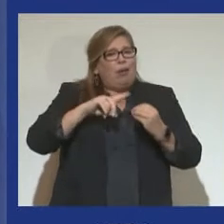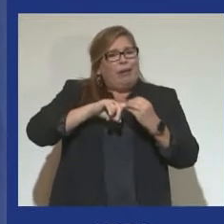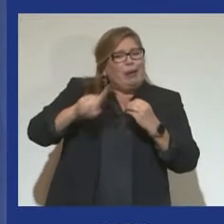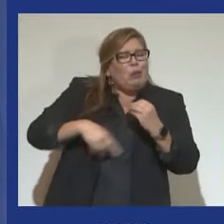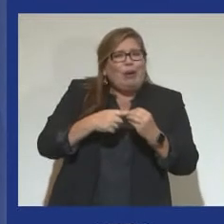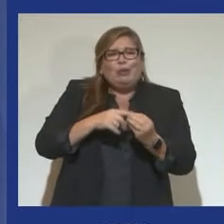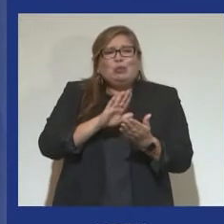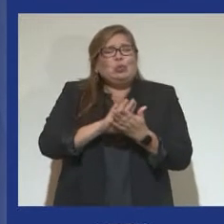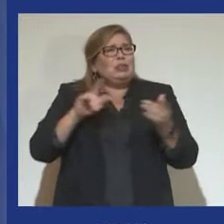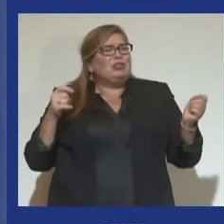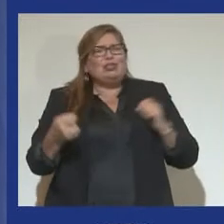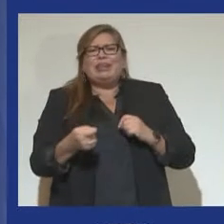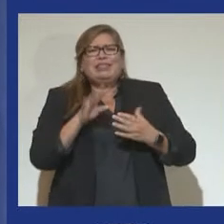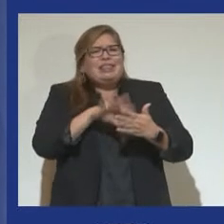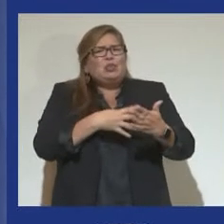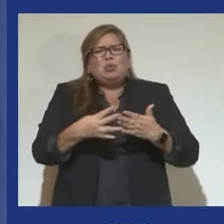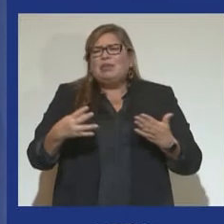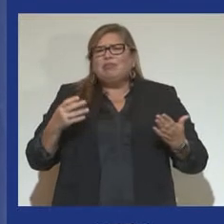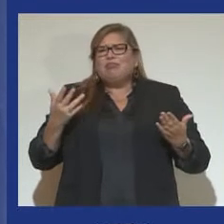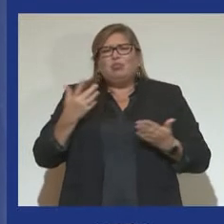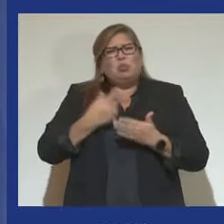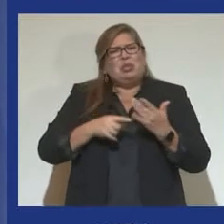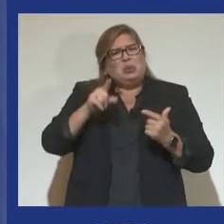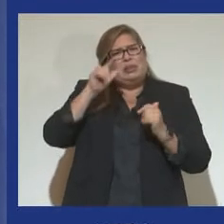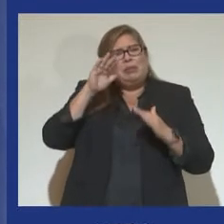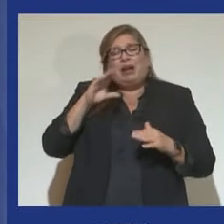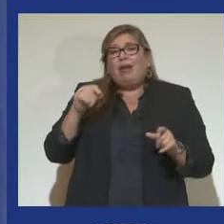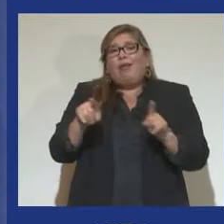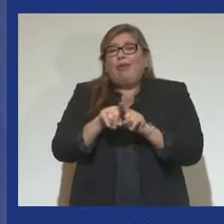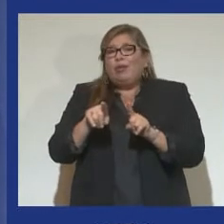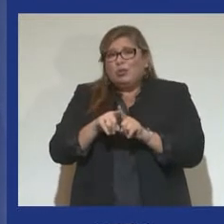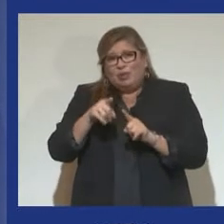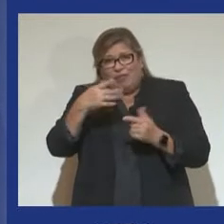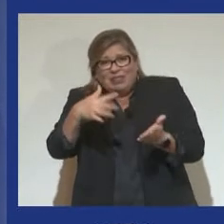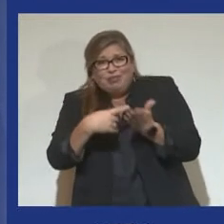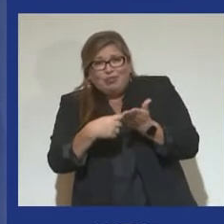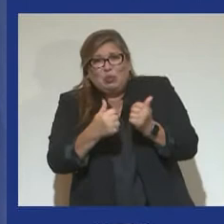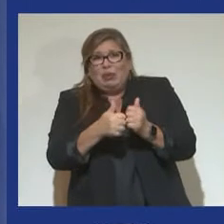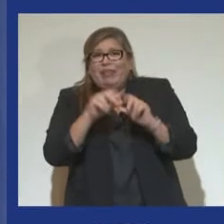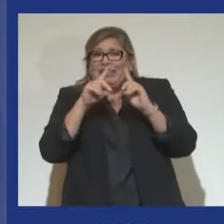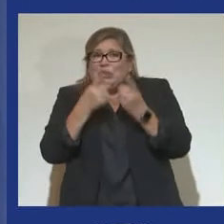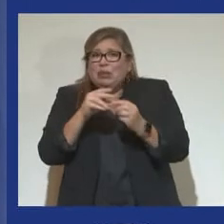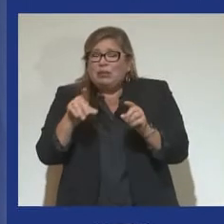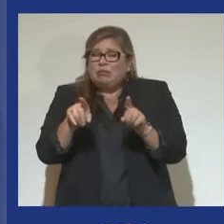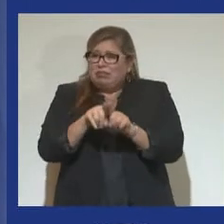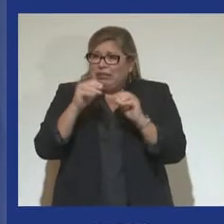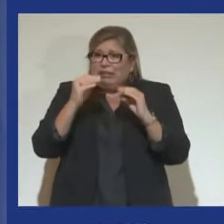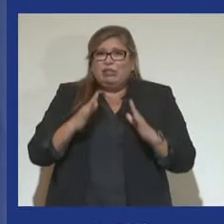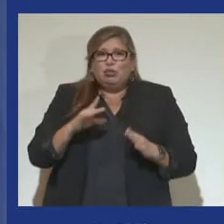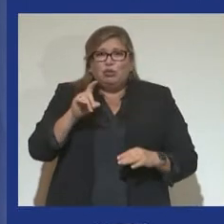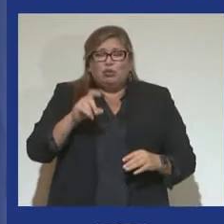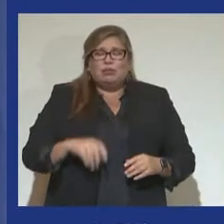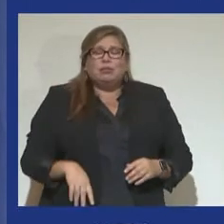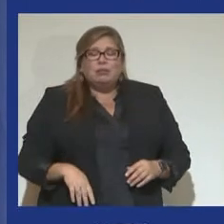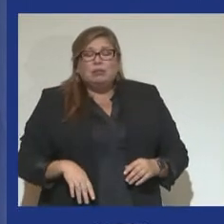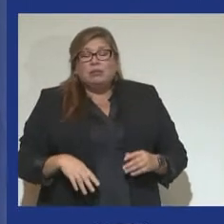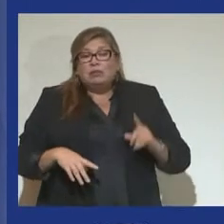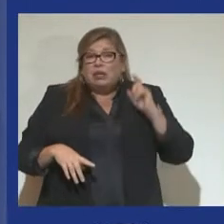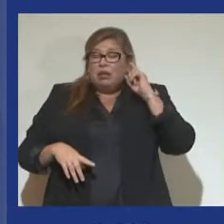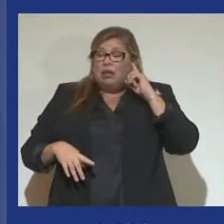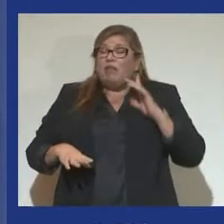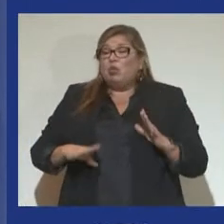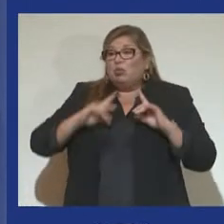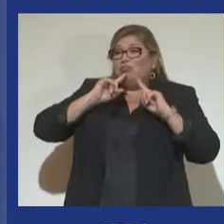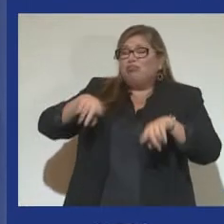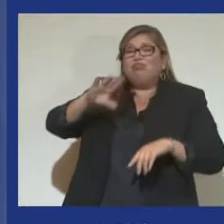verano que adoptarán escuela a todo el año y están de acuerdo a los maestros y distritos